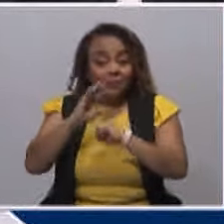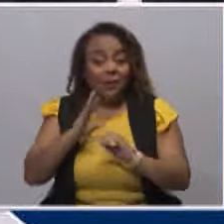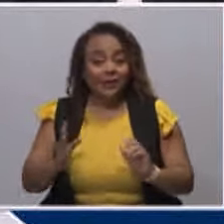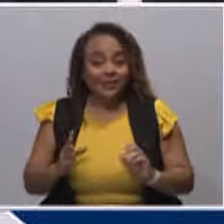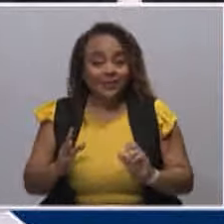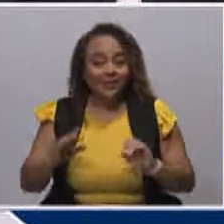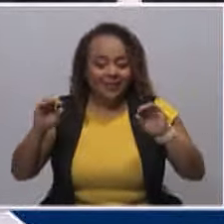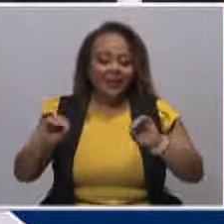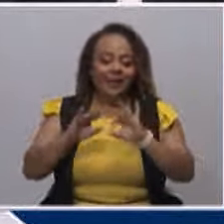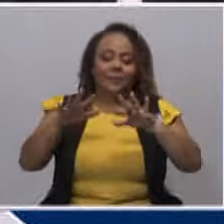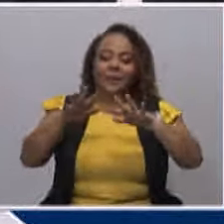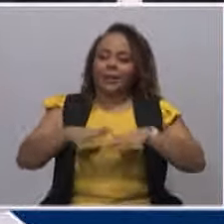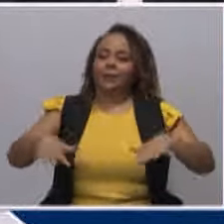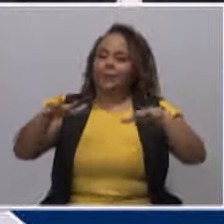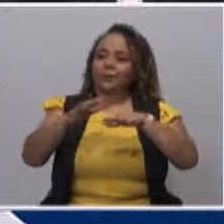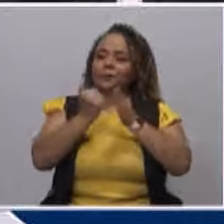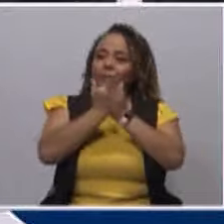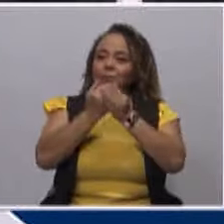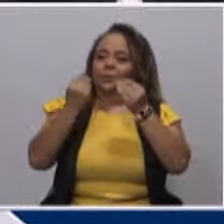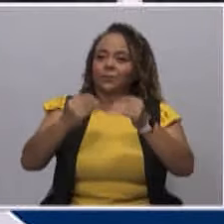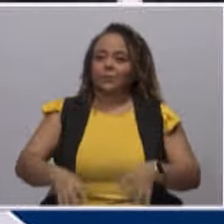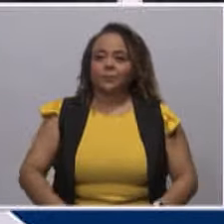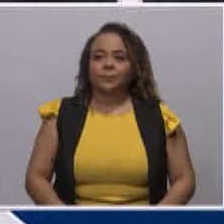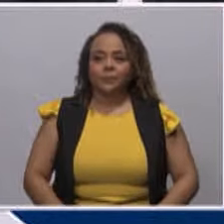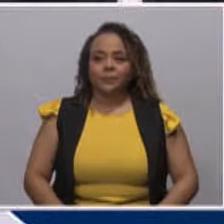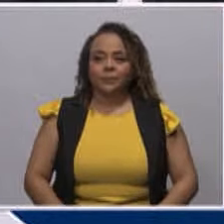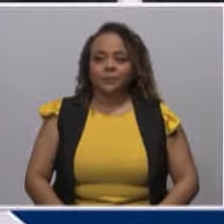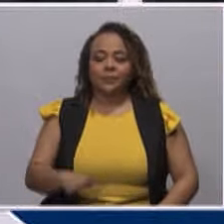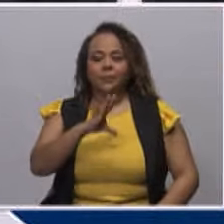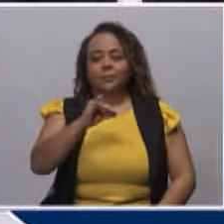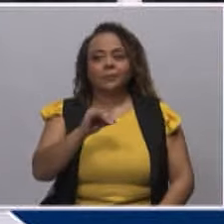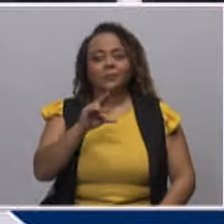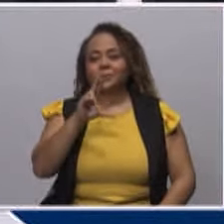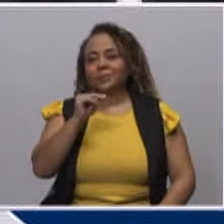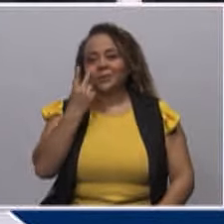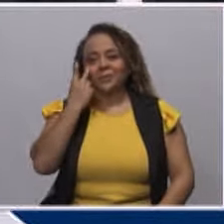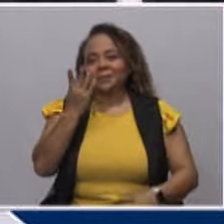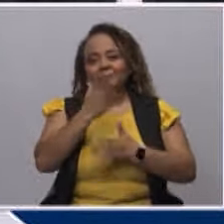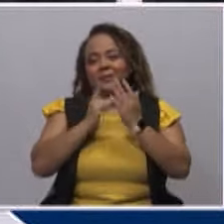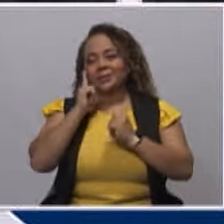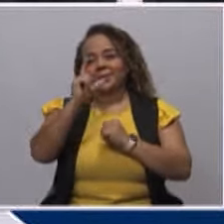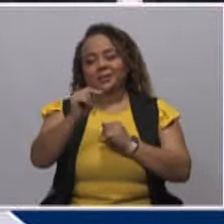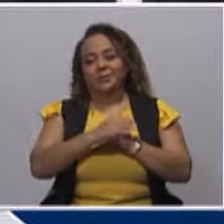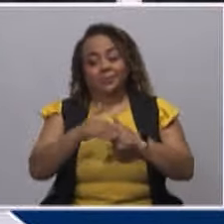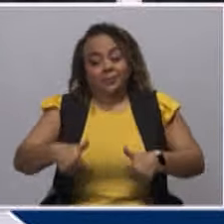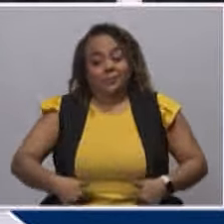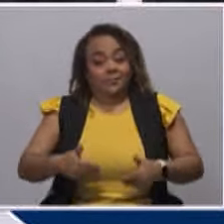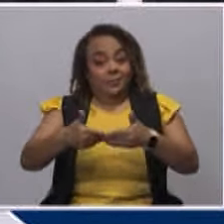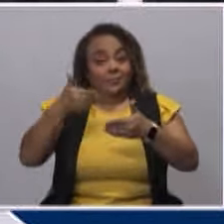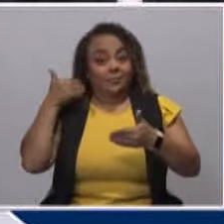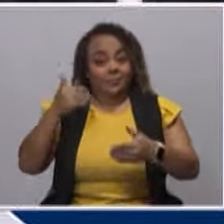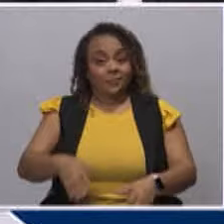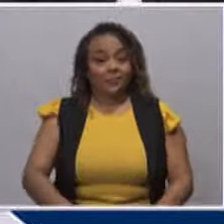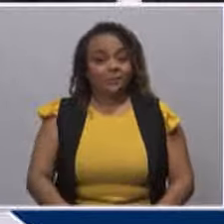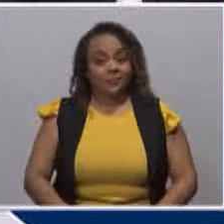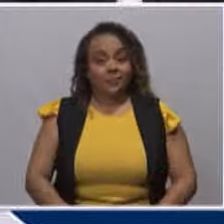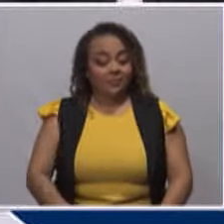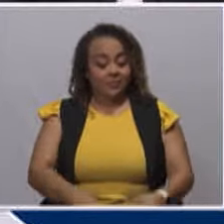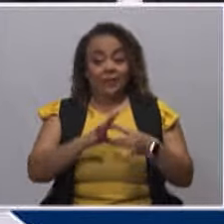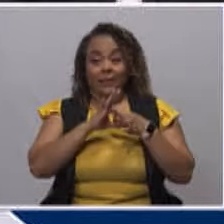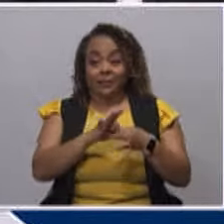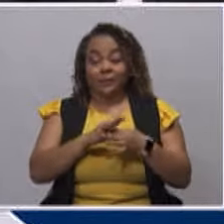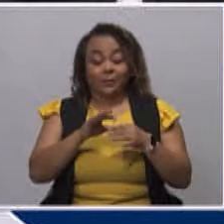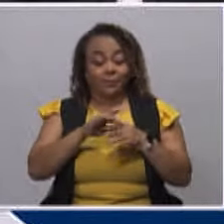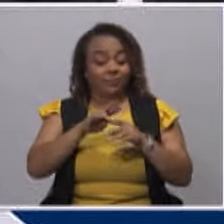evidentemente el contexto ayuda bastante y no nos vayamos muy lejos o sea el técnico anterior eh la relación era